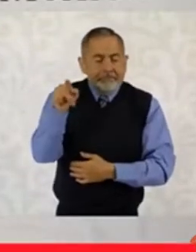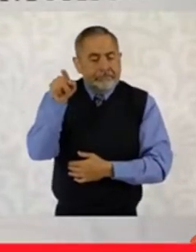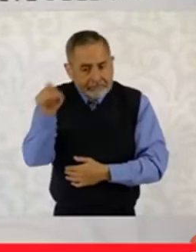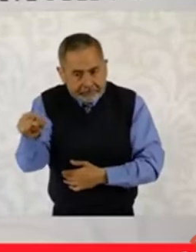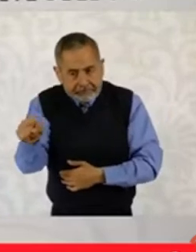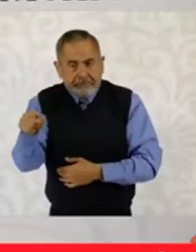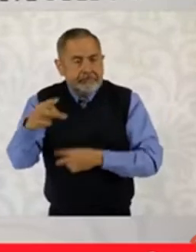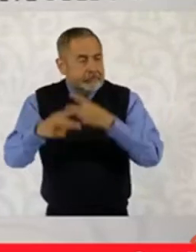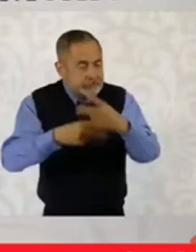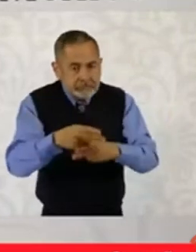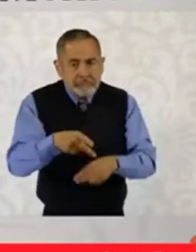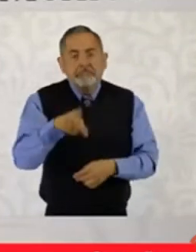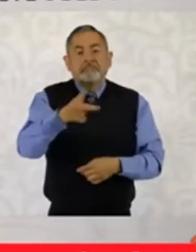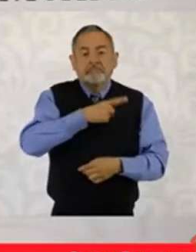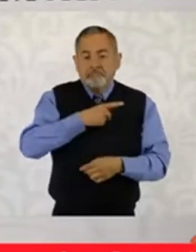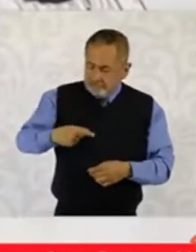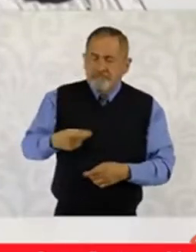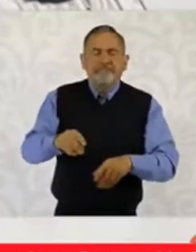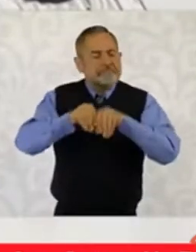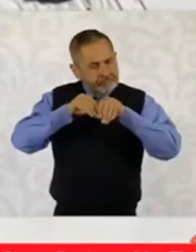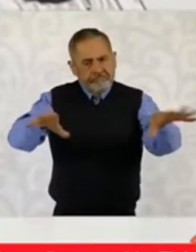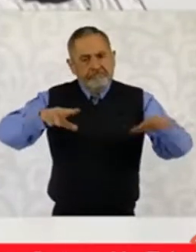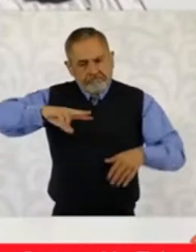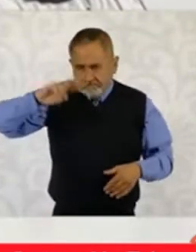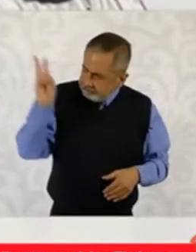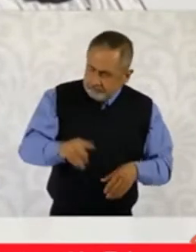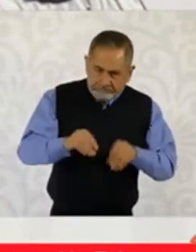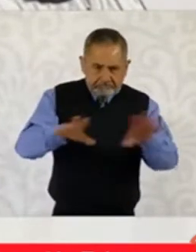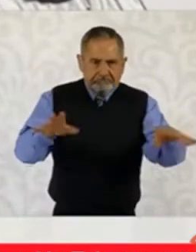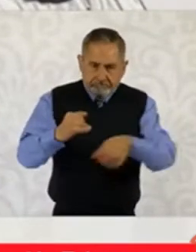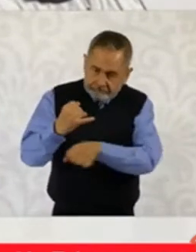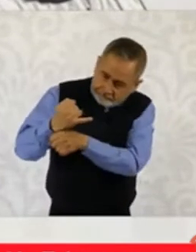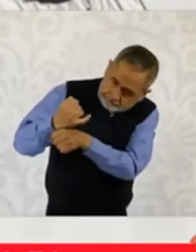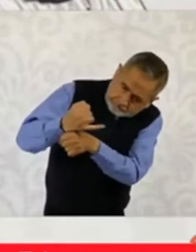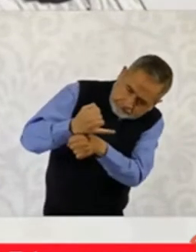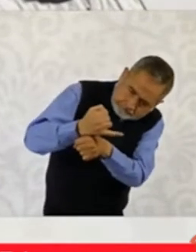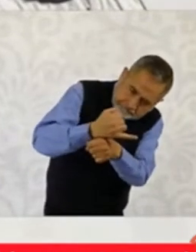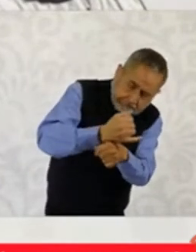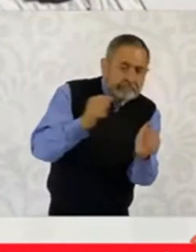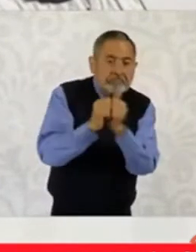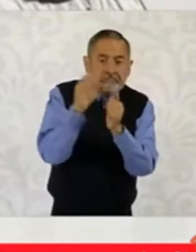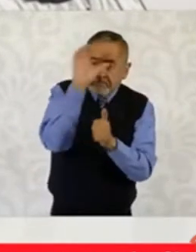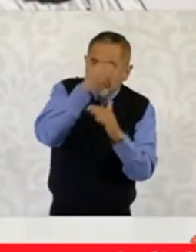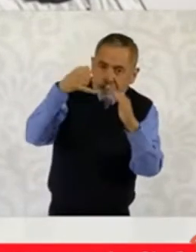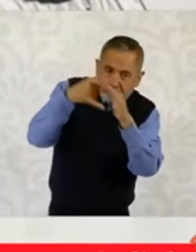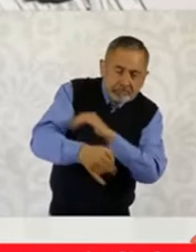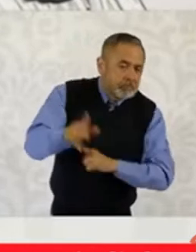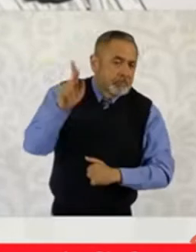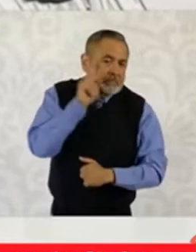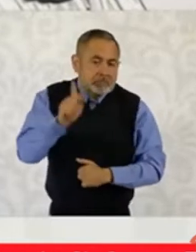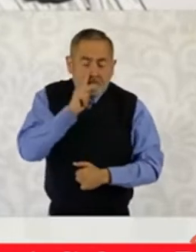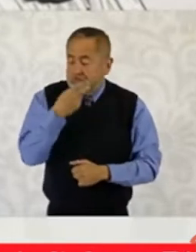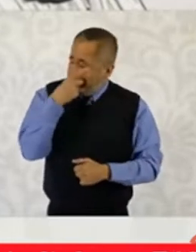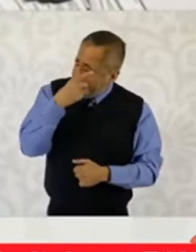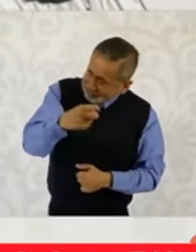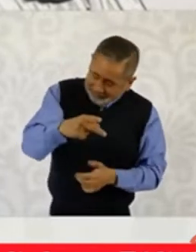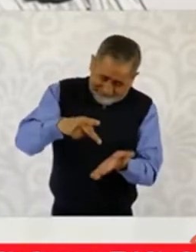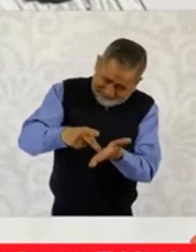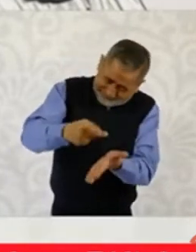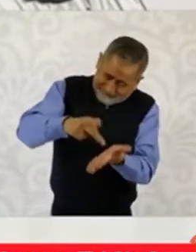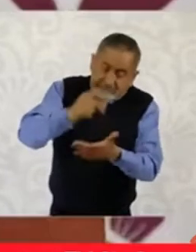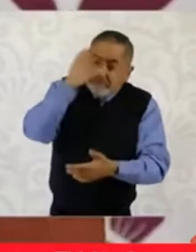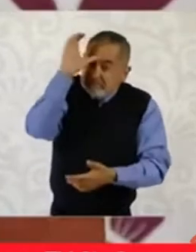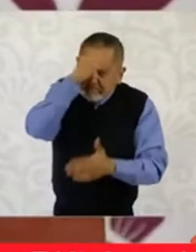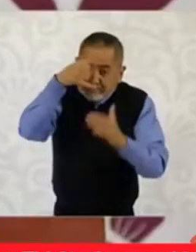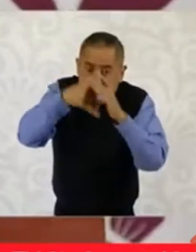Pero tiene que conocerse a partir de investigación científica, siempre pongo esto,